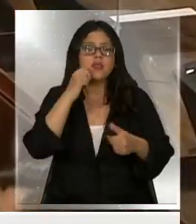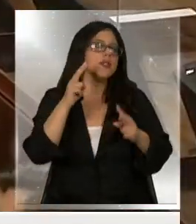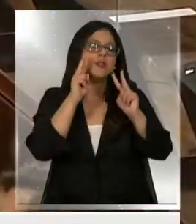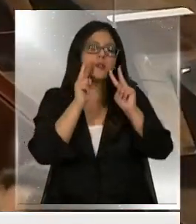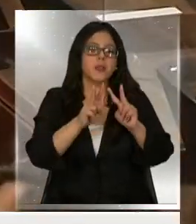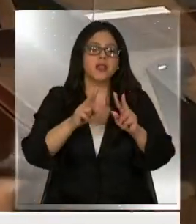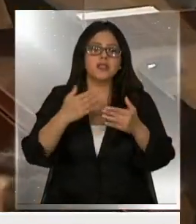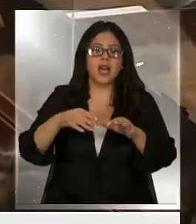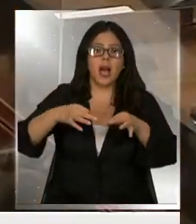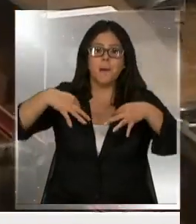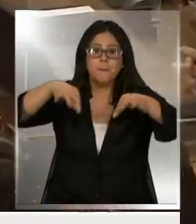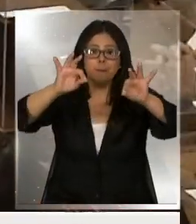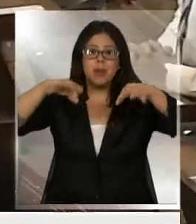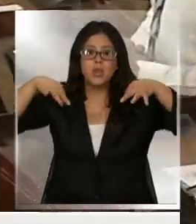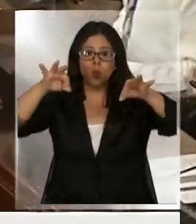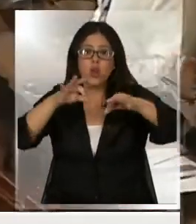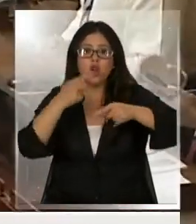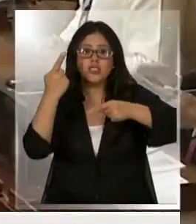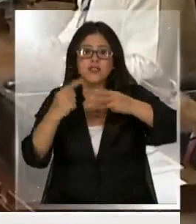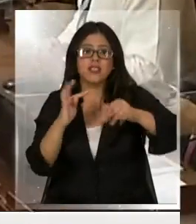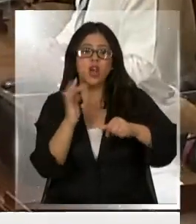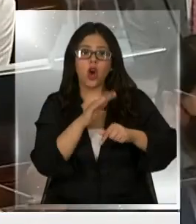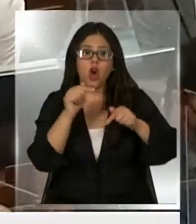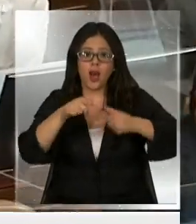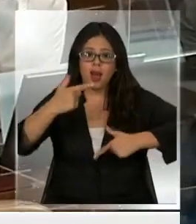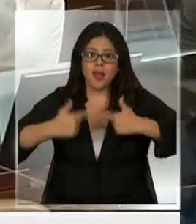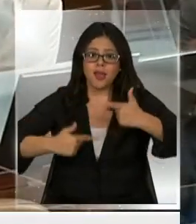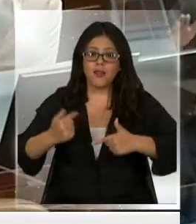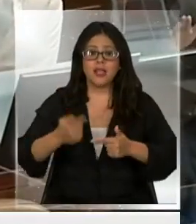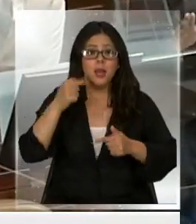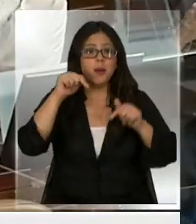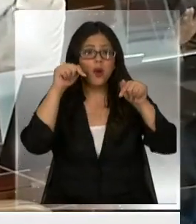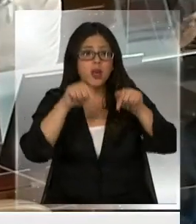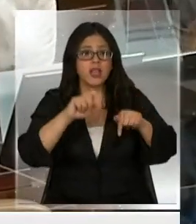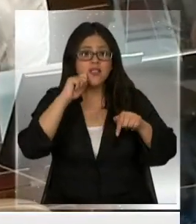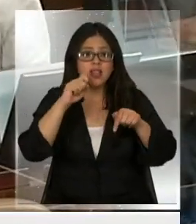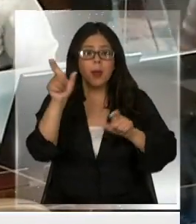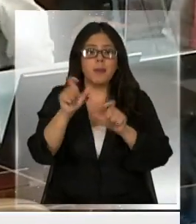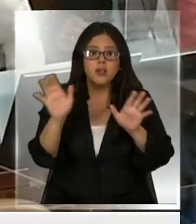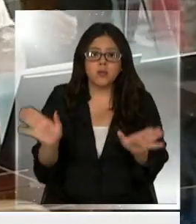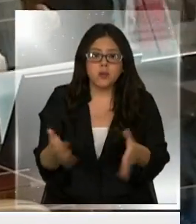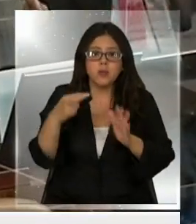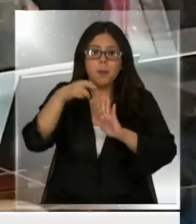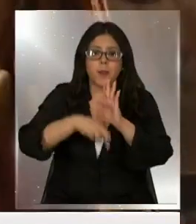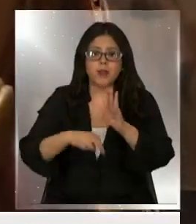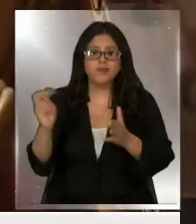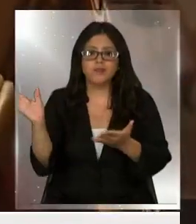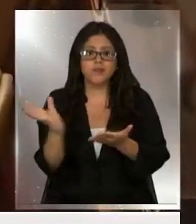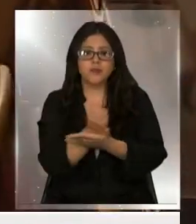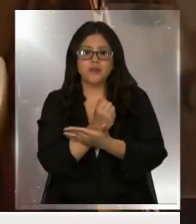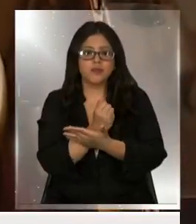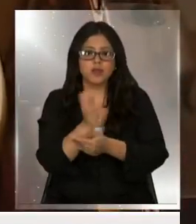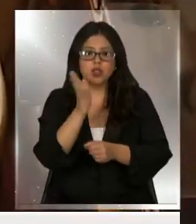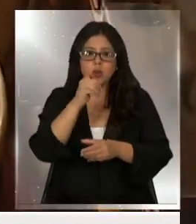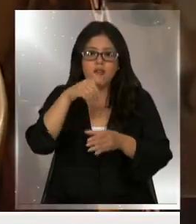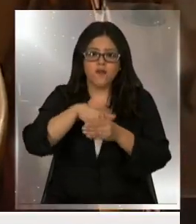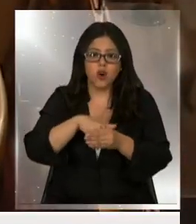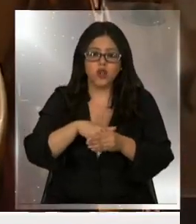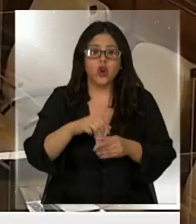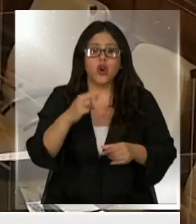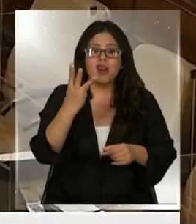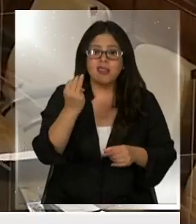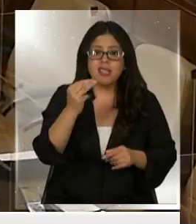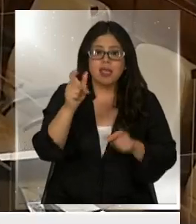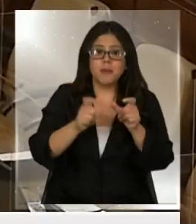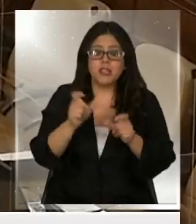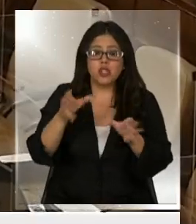ver pañuelos de distintos colores en este tipo de discusiones. Esta vez, las impulsoras del proyecto no lograron completar los votos. 13